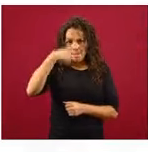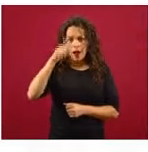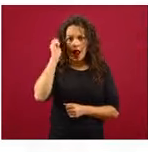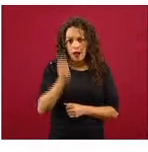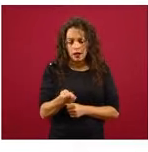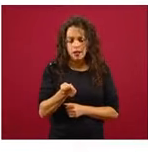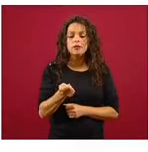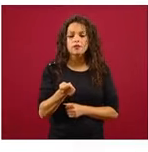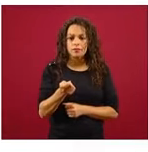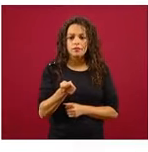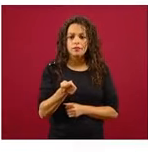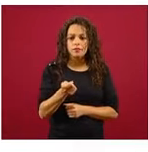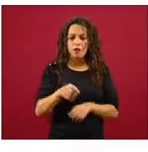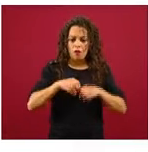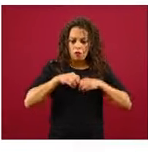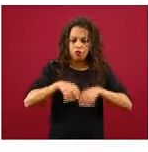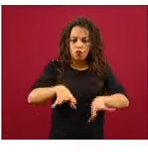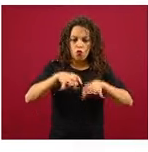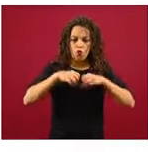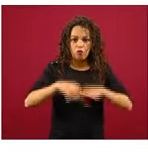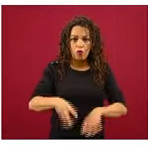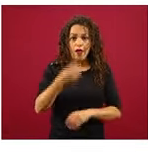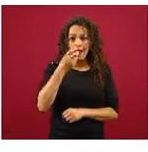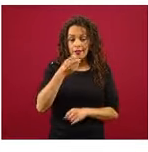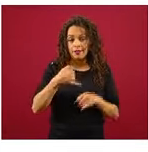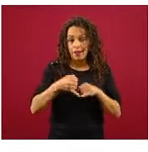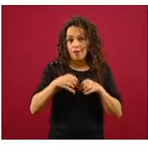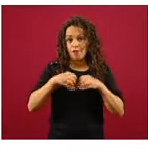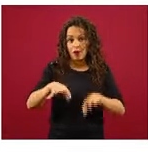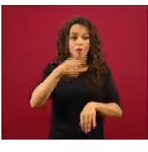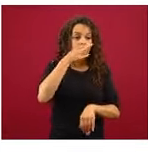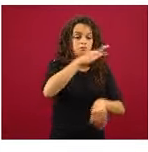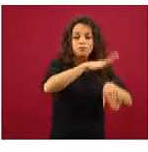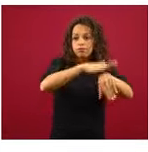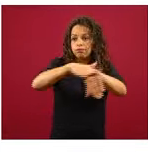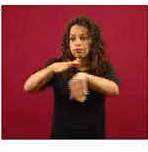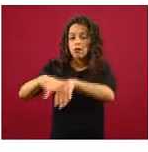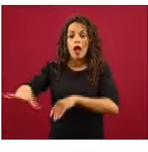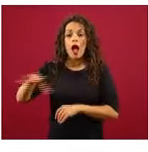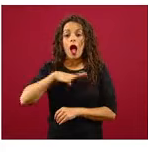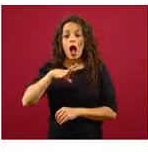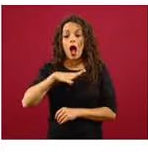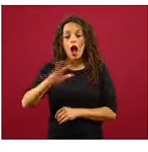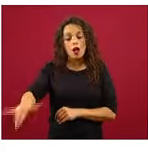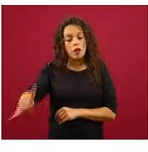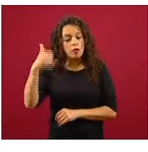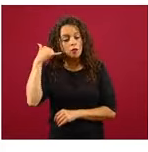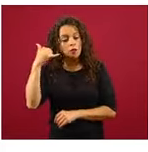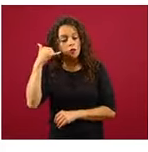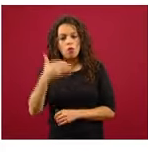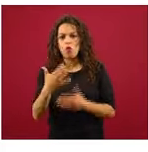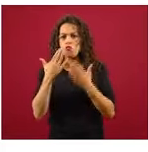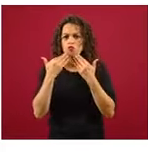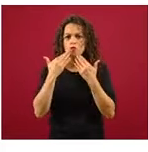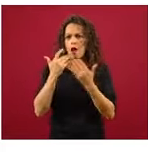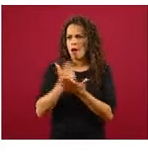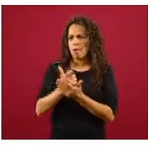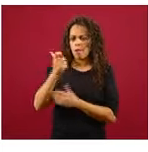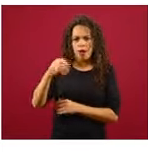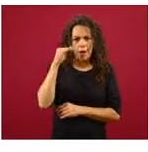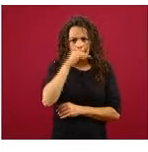a la prensa, para que pueda difundir este mensaje. Tenemos una línea sin costo, aquí la pueden ver, es